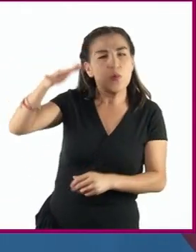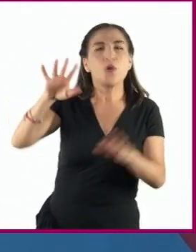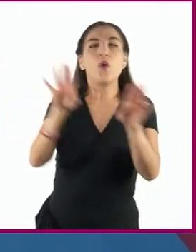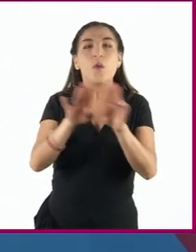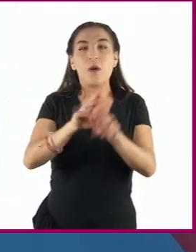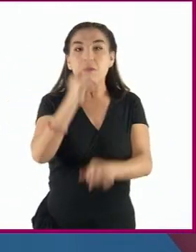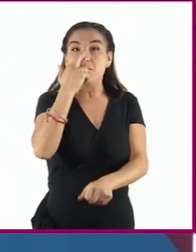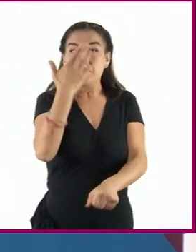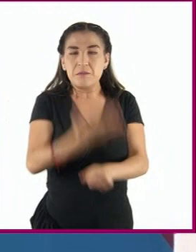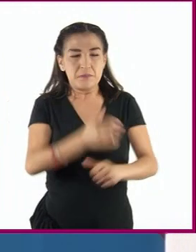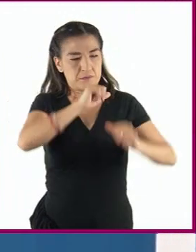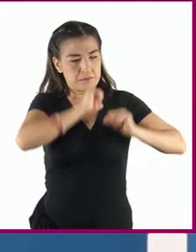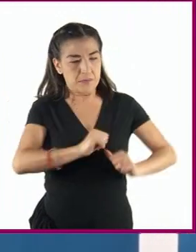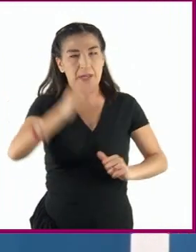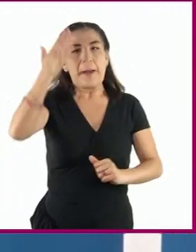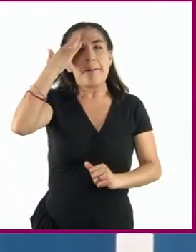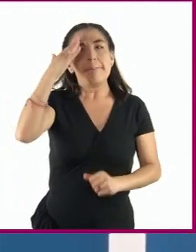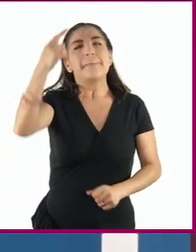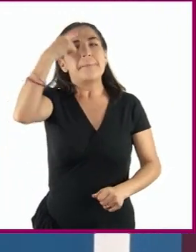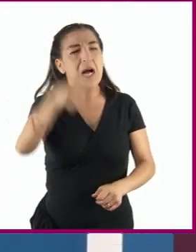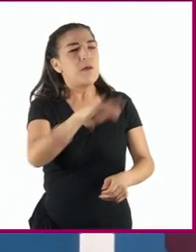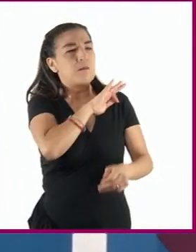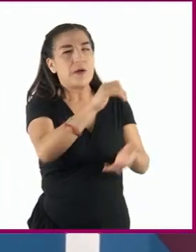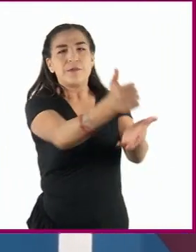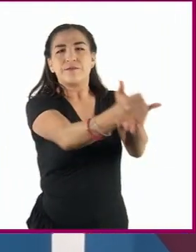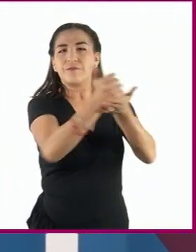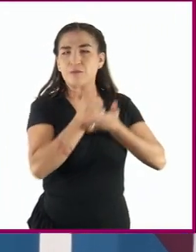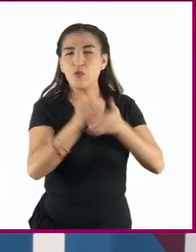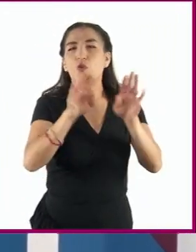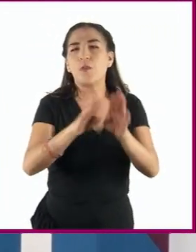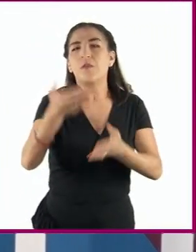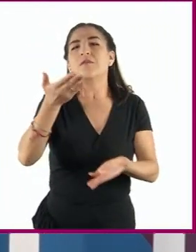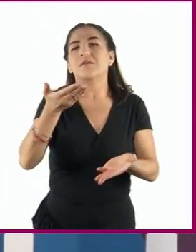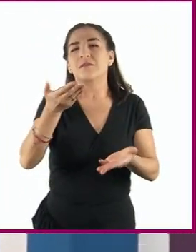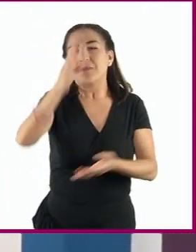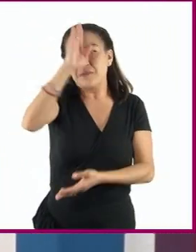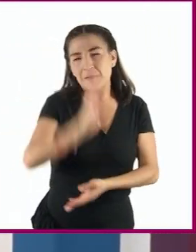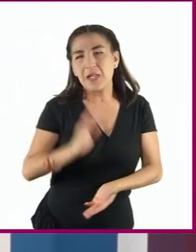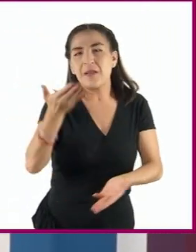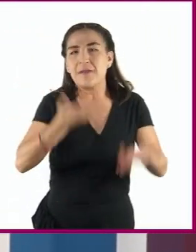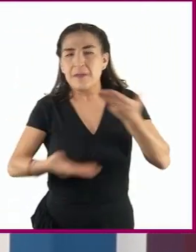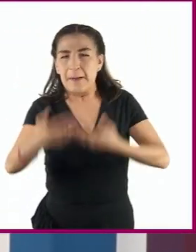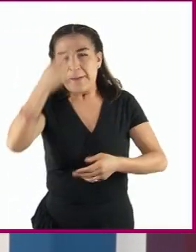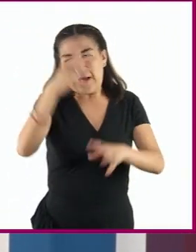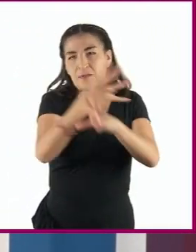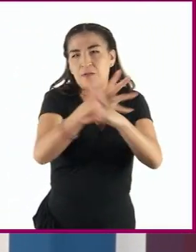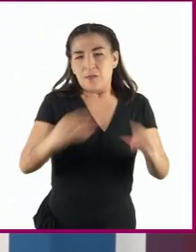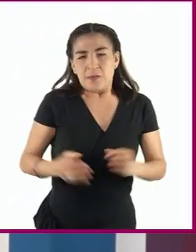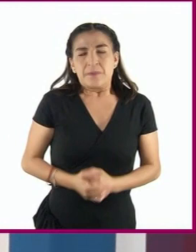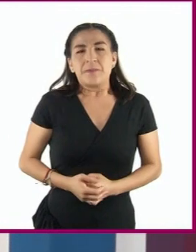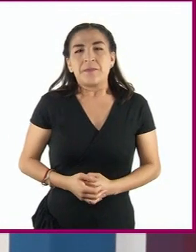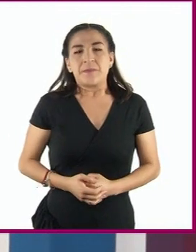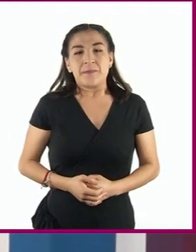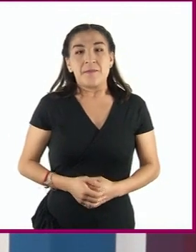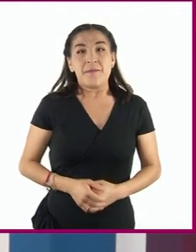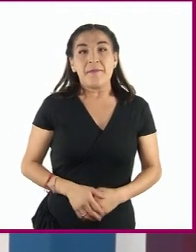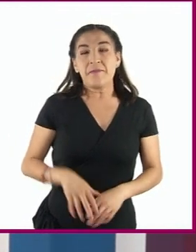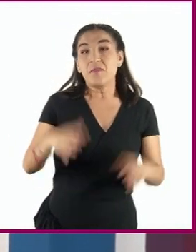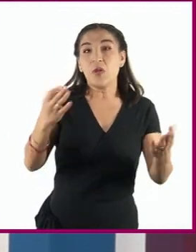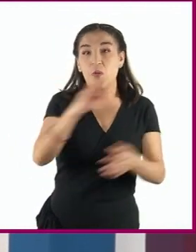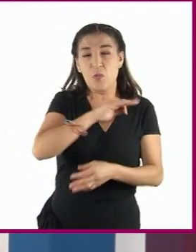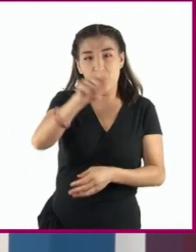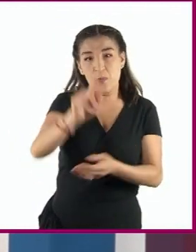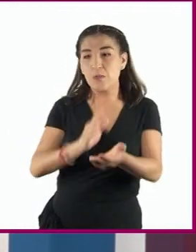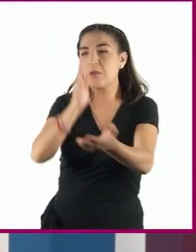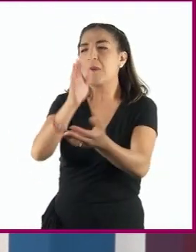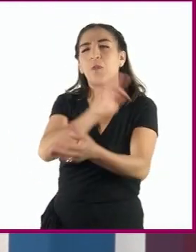más autoridad para que intervenga como mediador. Recurrir a un par para que lo haga tiene algunas